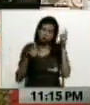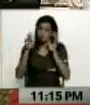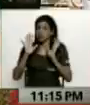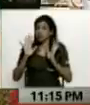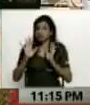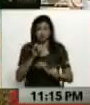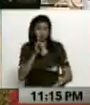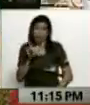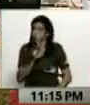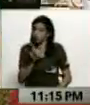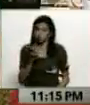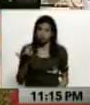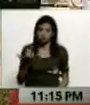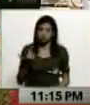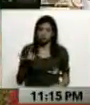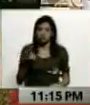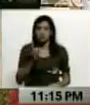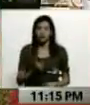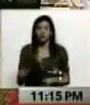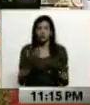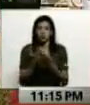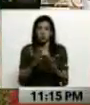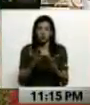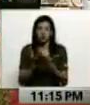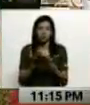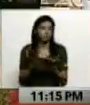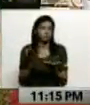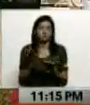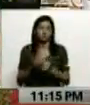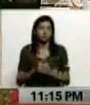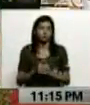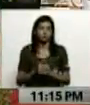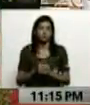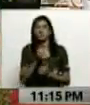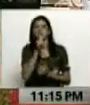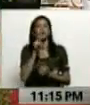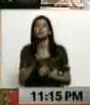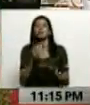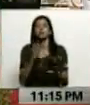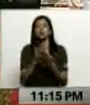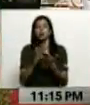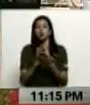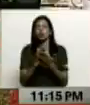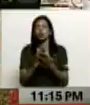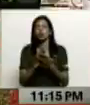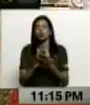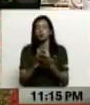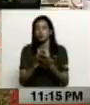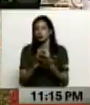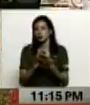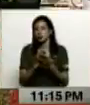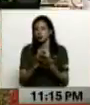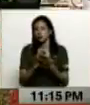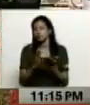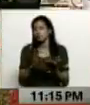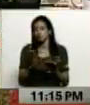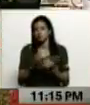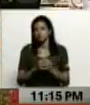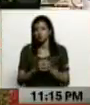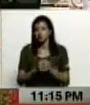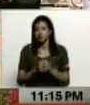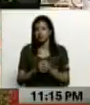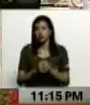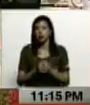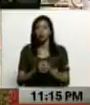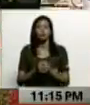bolivariana aquí debía estudiar este bueno los que debían estudiar pues nosotros no nosotros